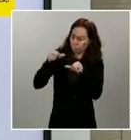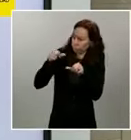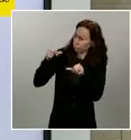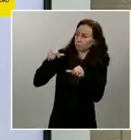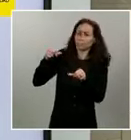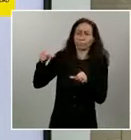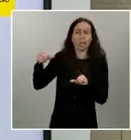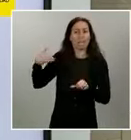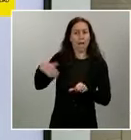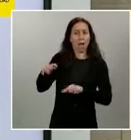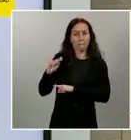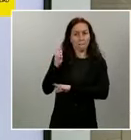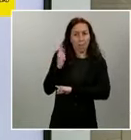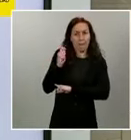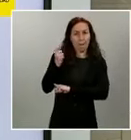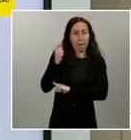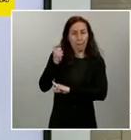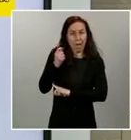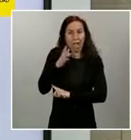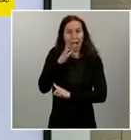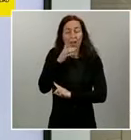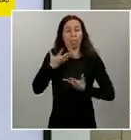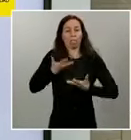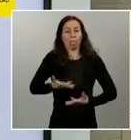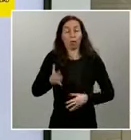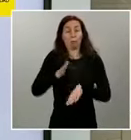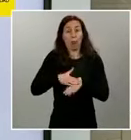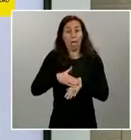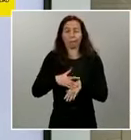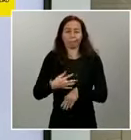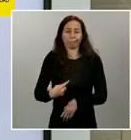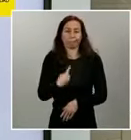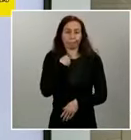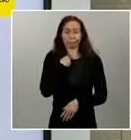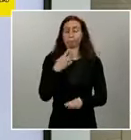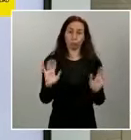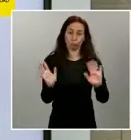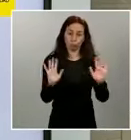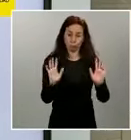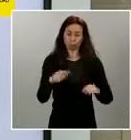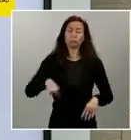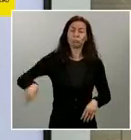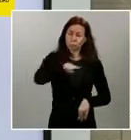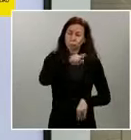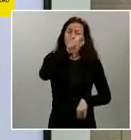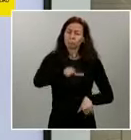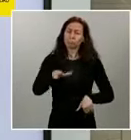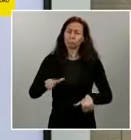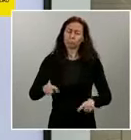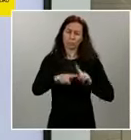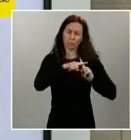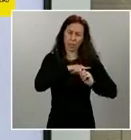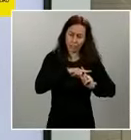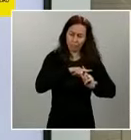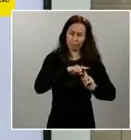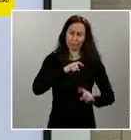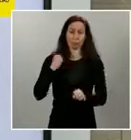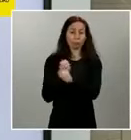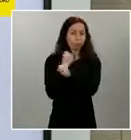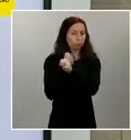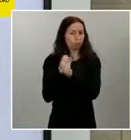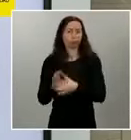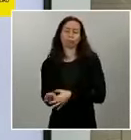momento. No desperdiciemos el sacrificio de mucha gente y sigamos trabajando todos juntos para vencer de